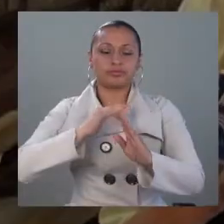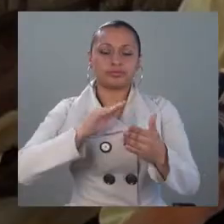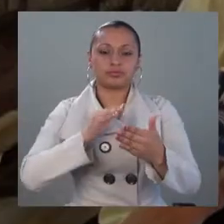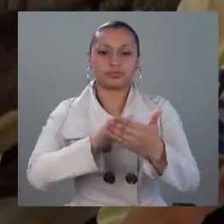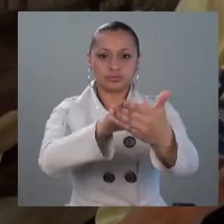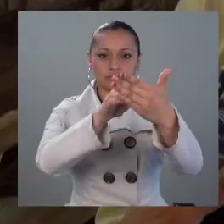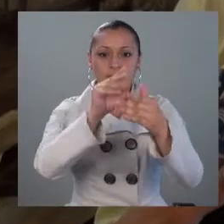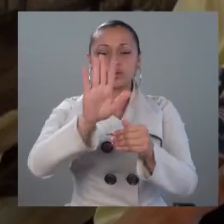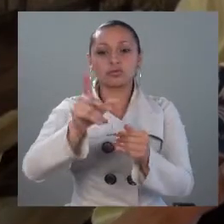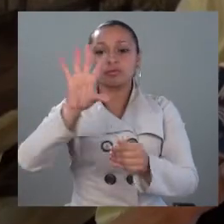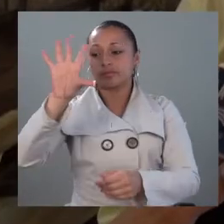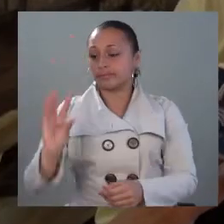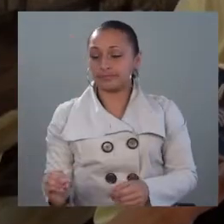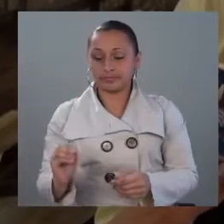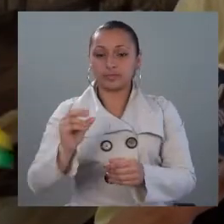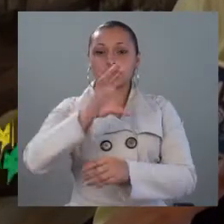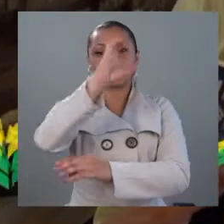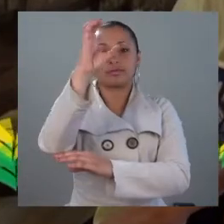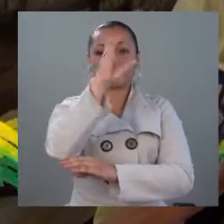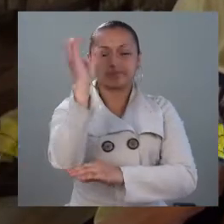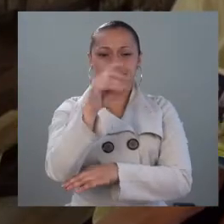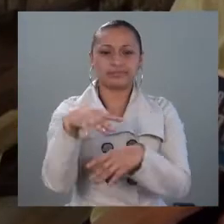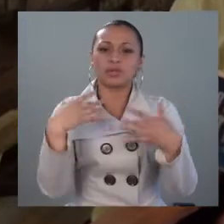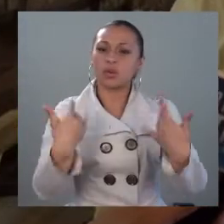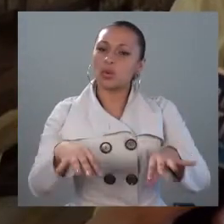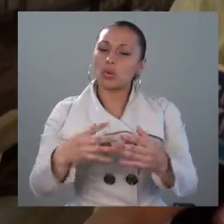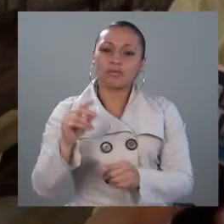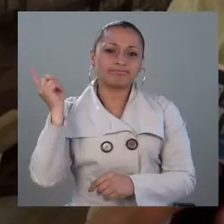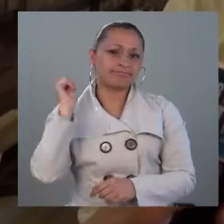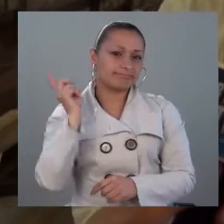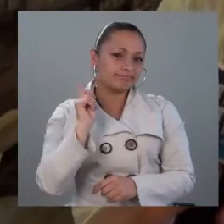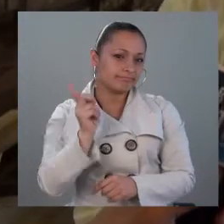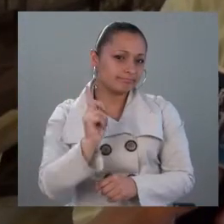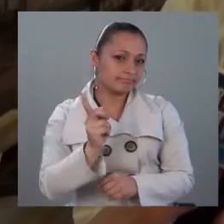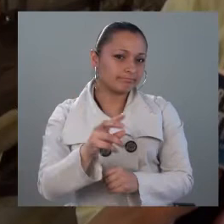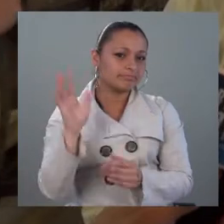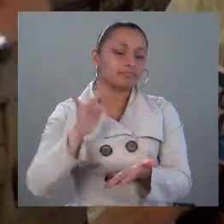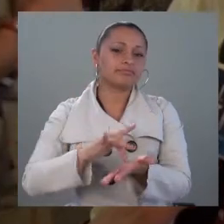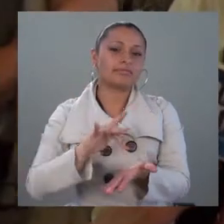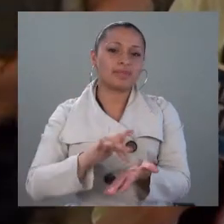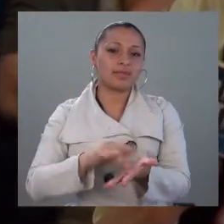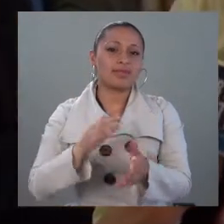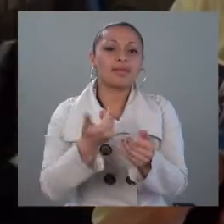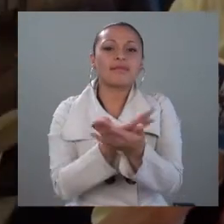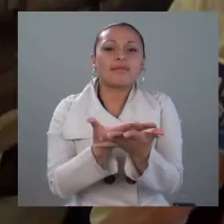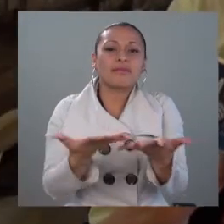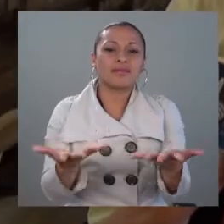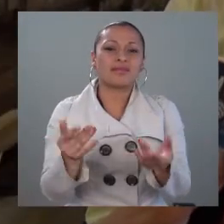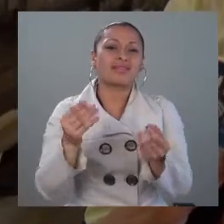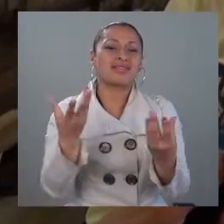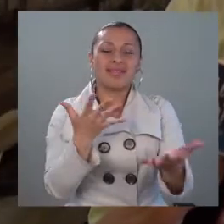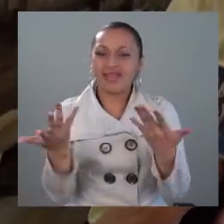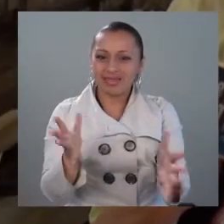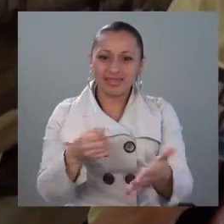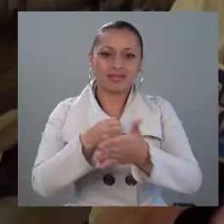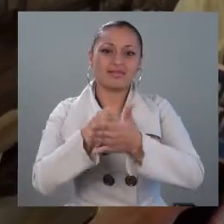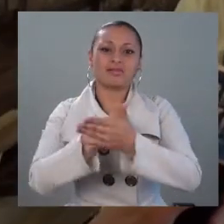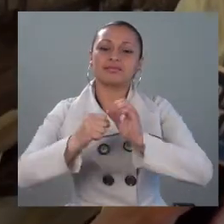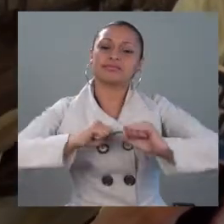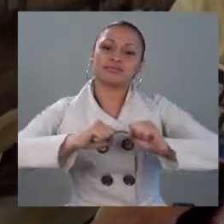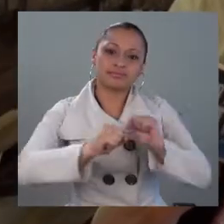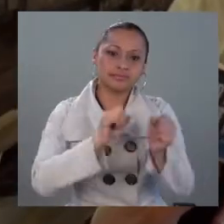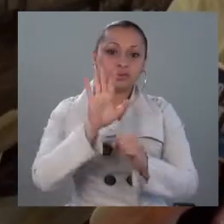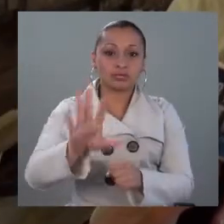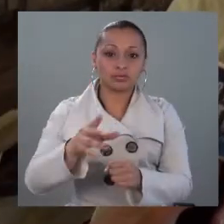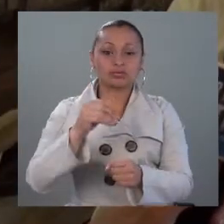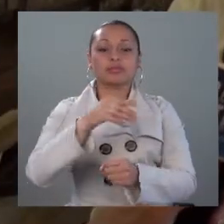Pacífico colombiano, hay unas deudas históricas que vienen acumuladas de décadas de este país. Este país, el gobierno